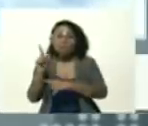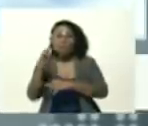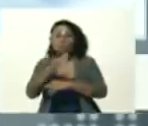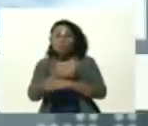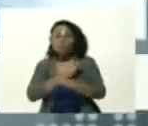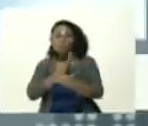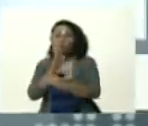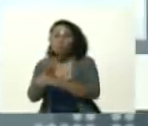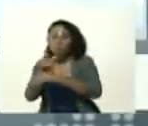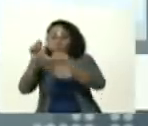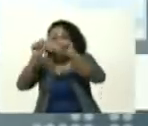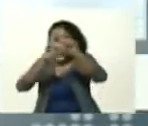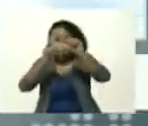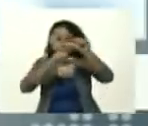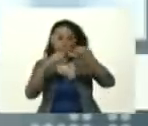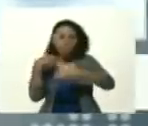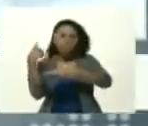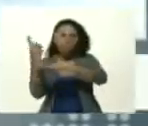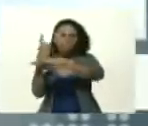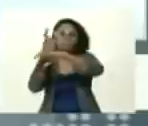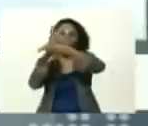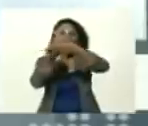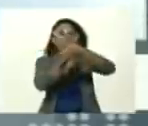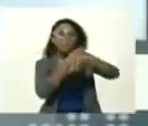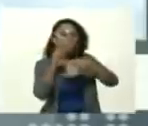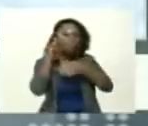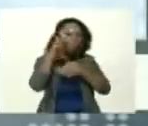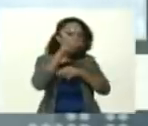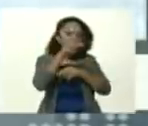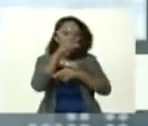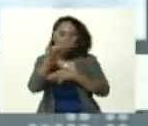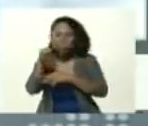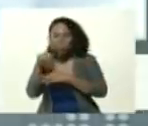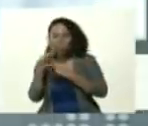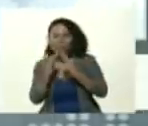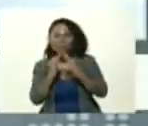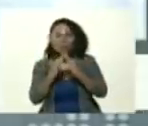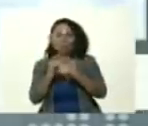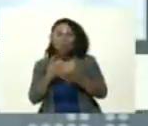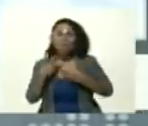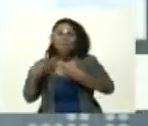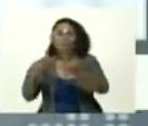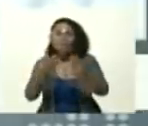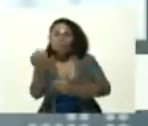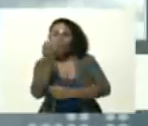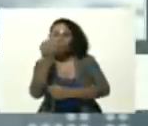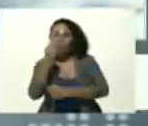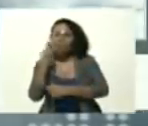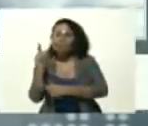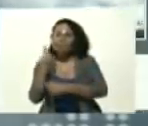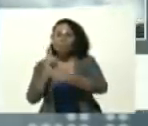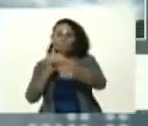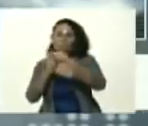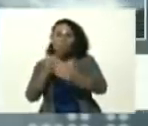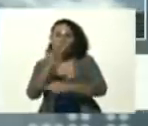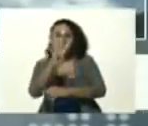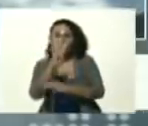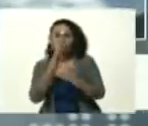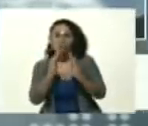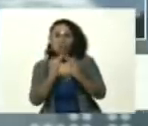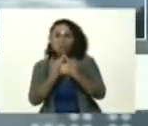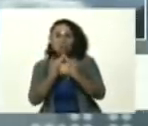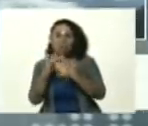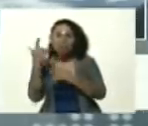fuimos a hacer la inspección en helicóptero. Hicimos la inspección de viviendas, se entregó alimento y ahí detectamos 4 casas